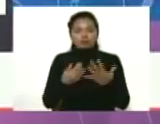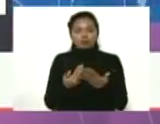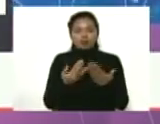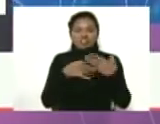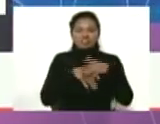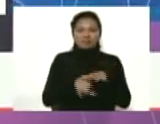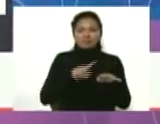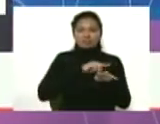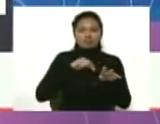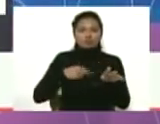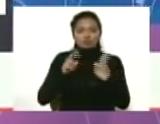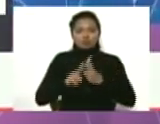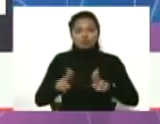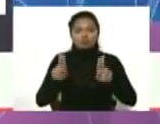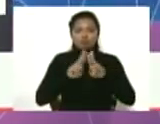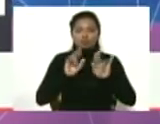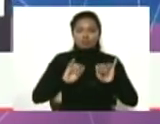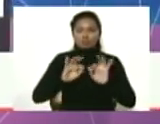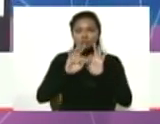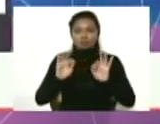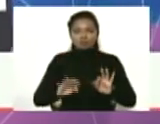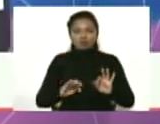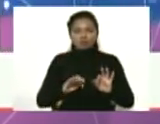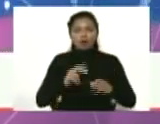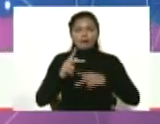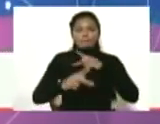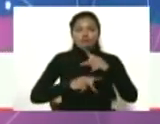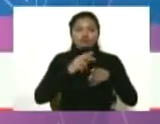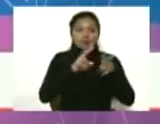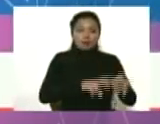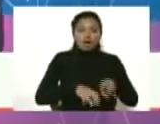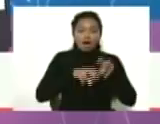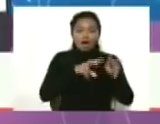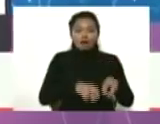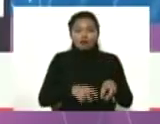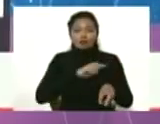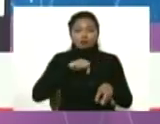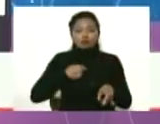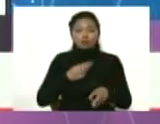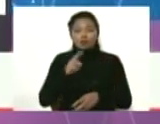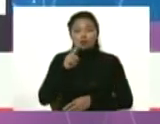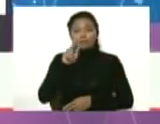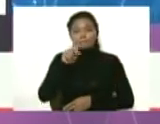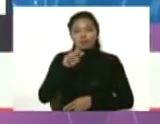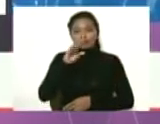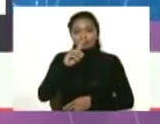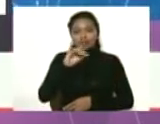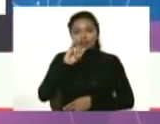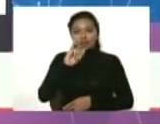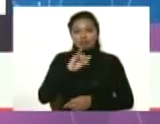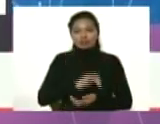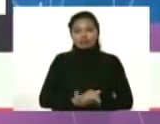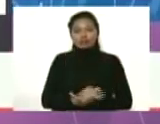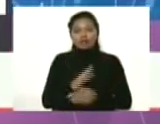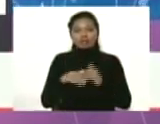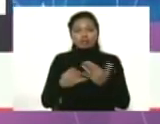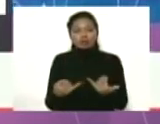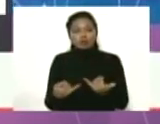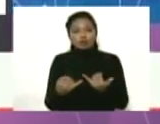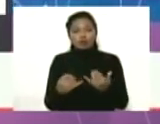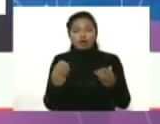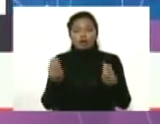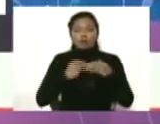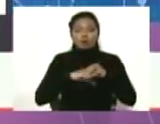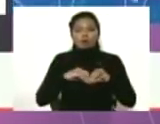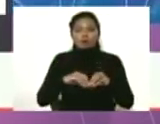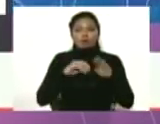de nuestras unidades agroproductivas. Nuestra UPDI actualmente se encuentra conformada